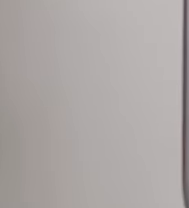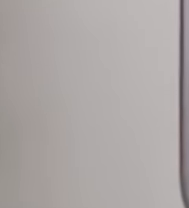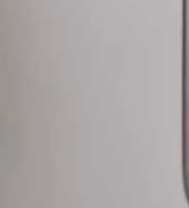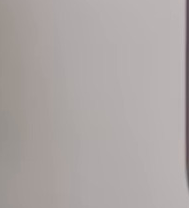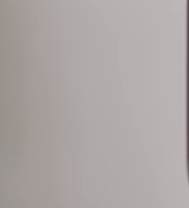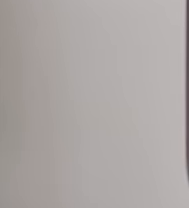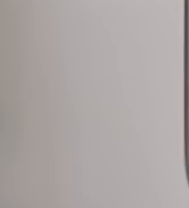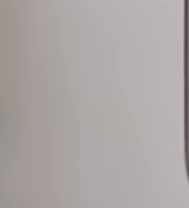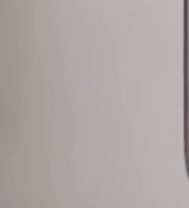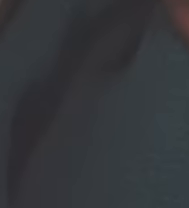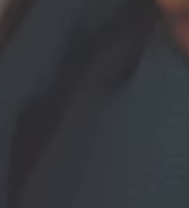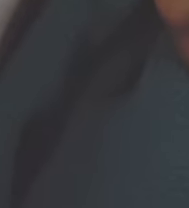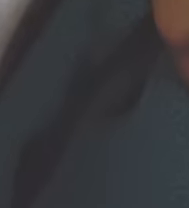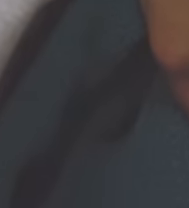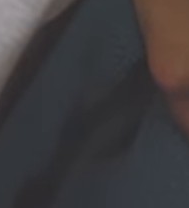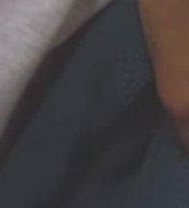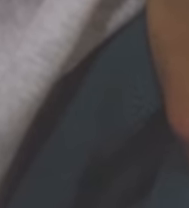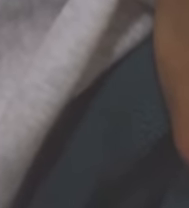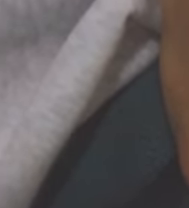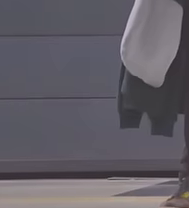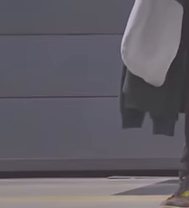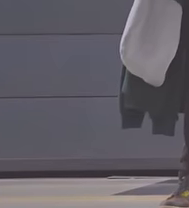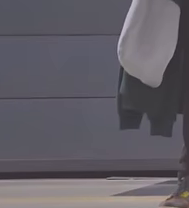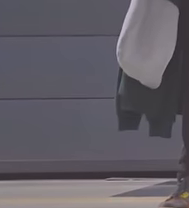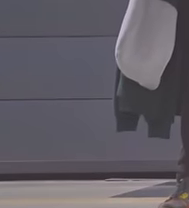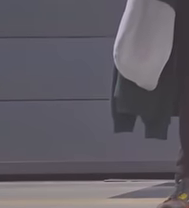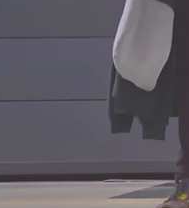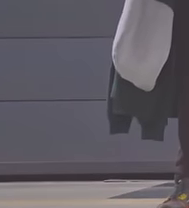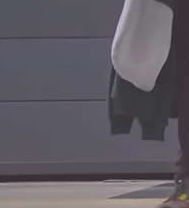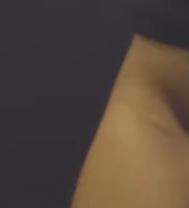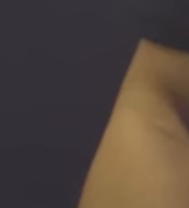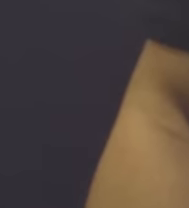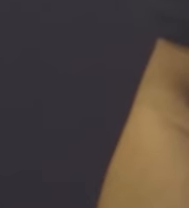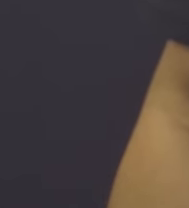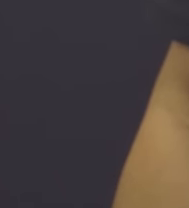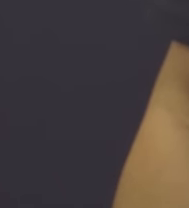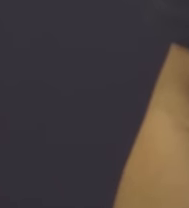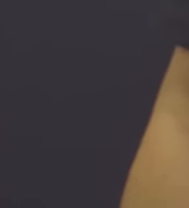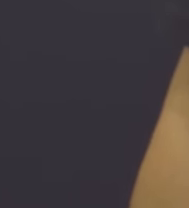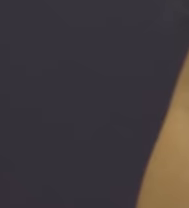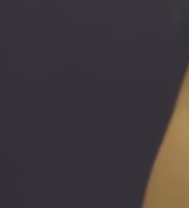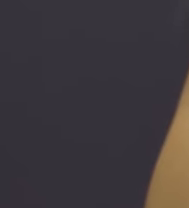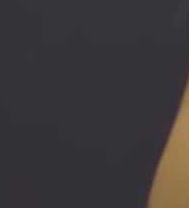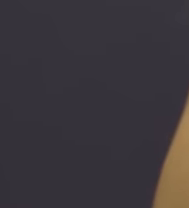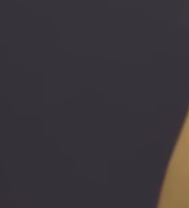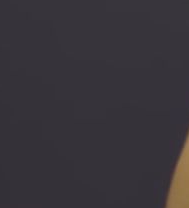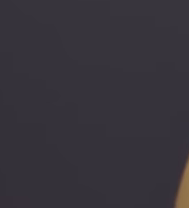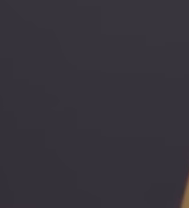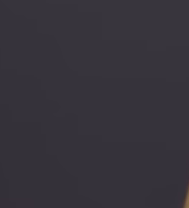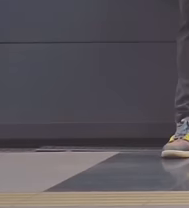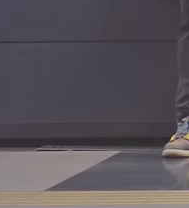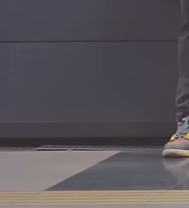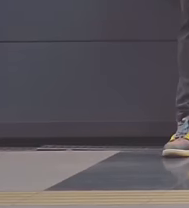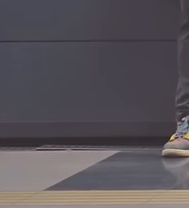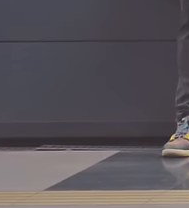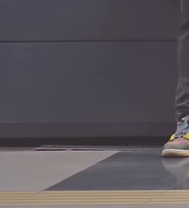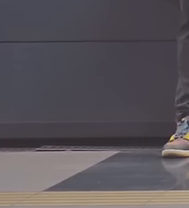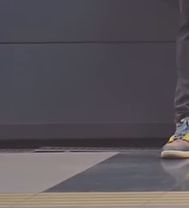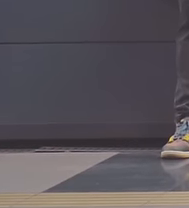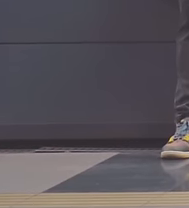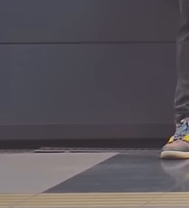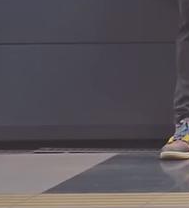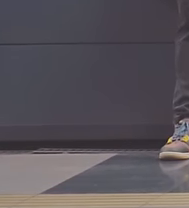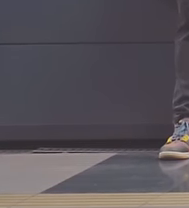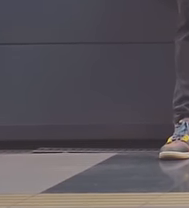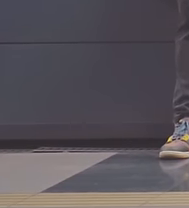"No molestarte, solo deberías saberlo, mijo. Decir que me ayudaste, estuve un paso y soy paloma que salvaste. Esto quizá no te interese o venga el caso,